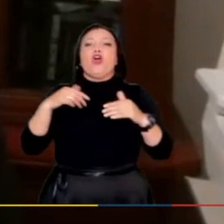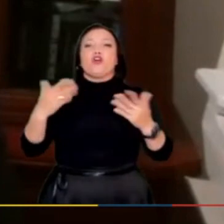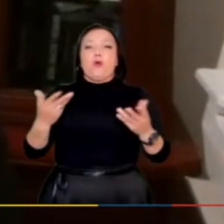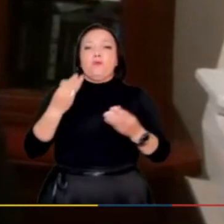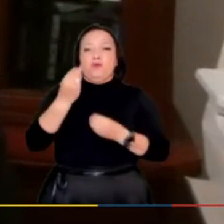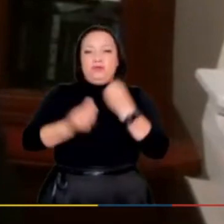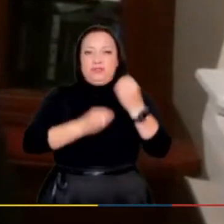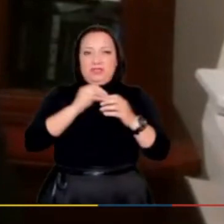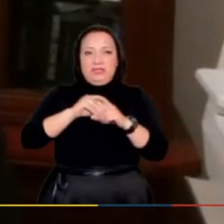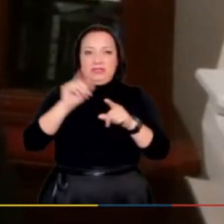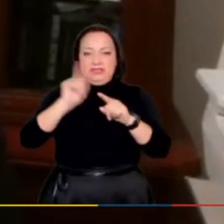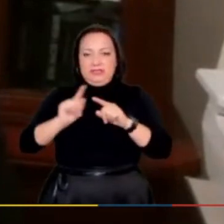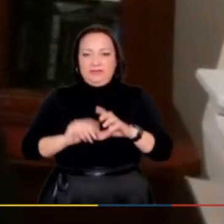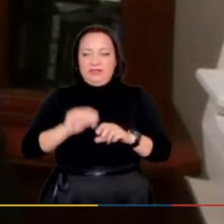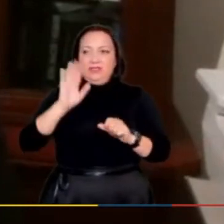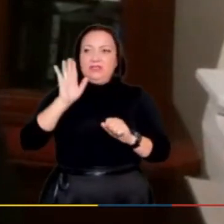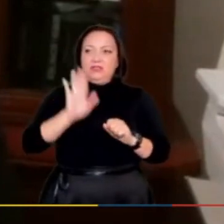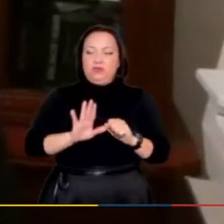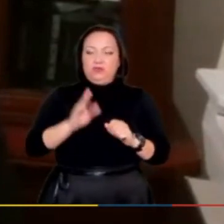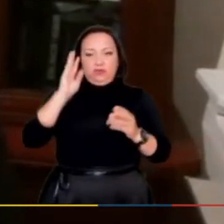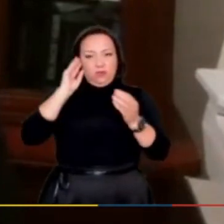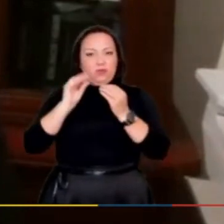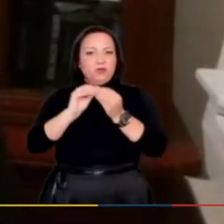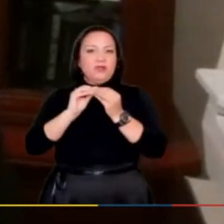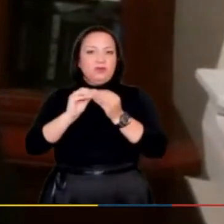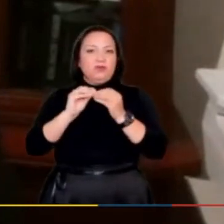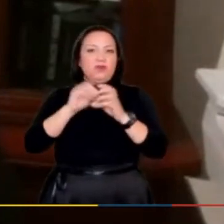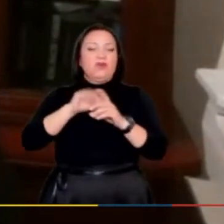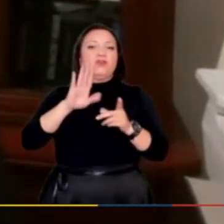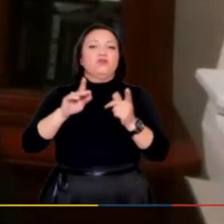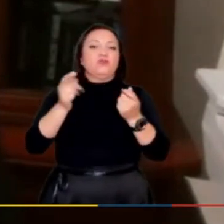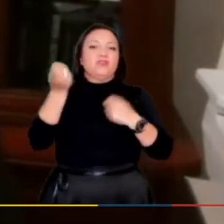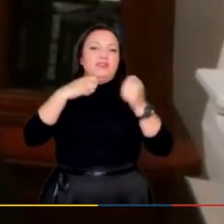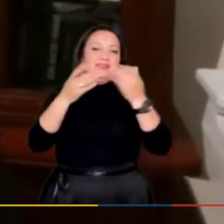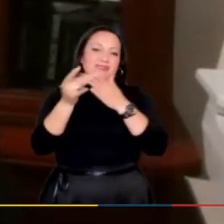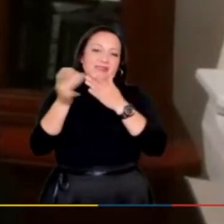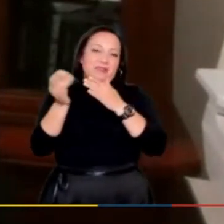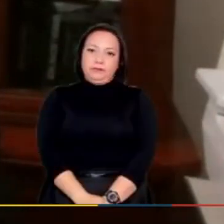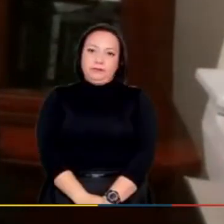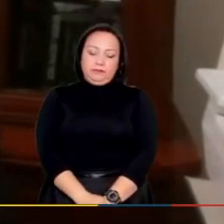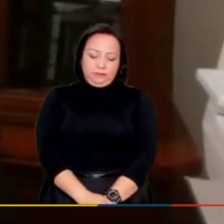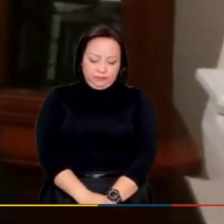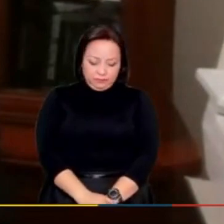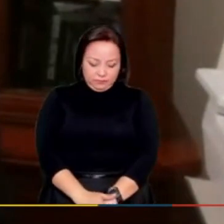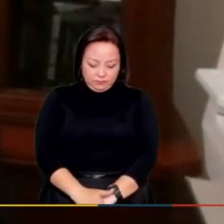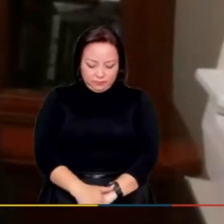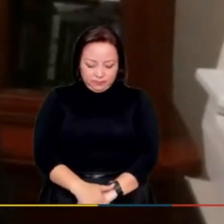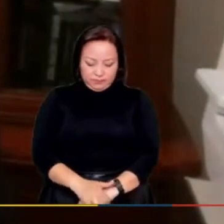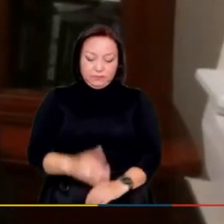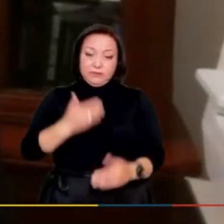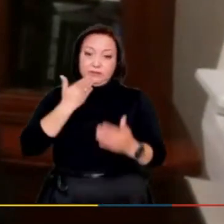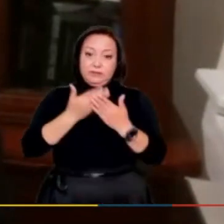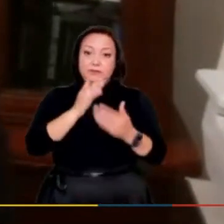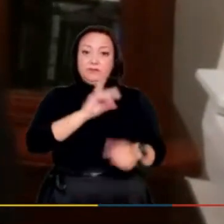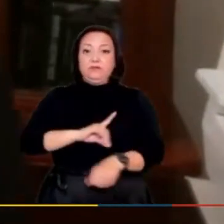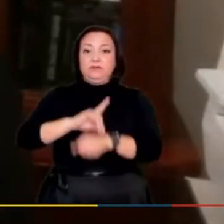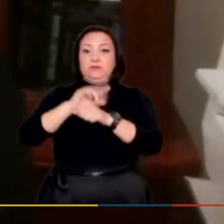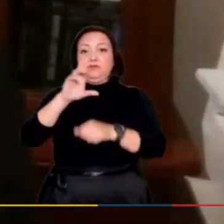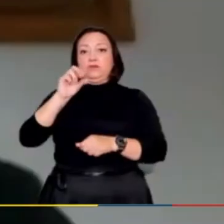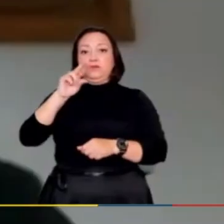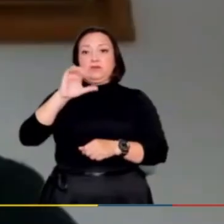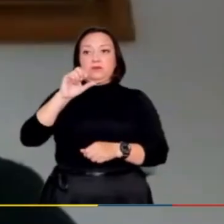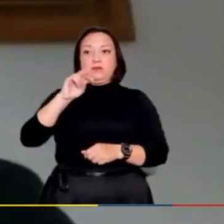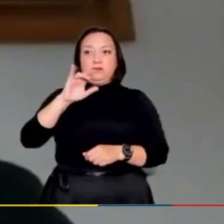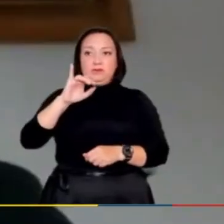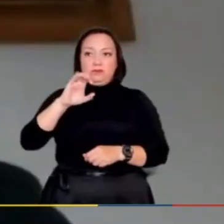cabo este tipo de negociaciones de divisas. Muchas gracias. Gracias, doctor Roncancio. Doctor